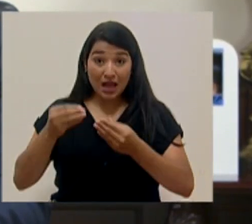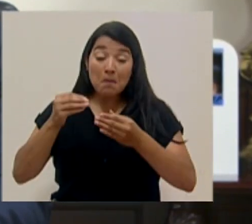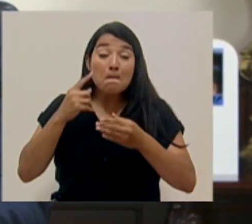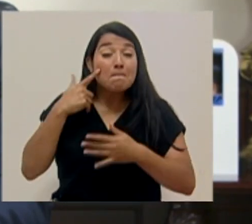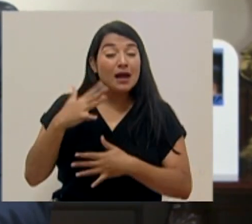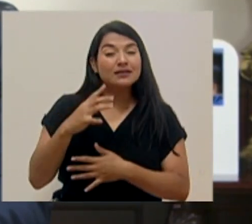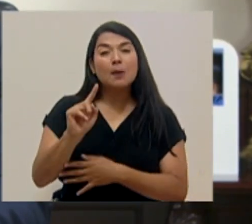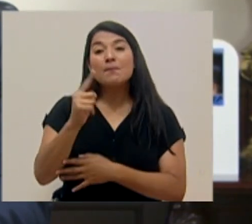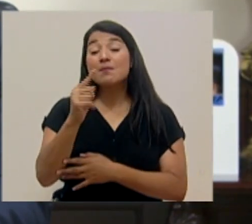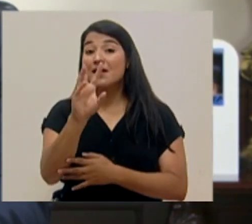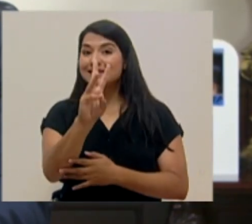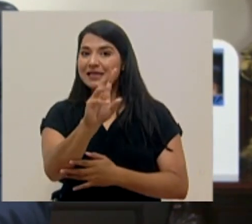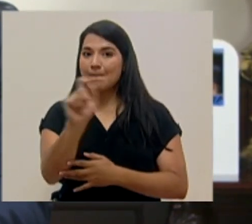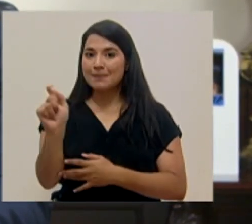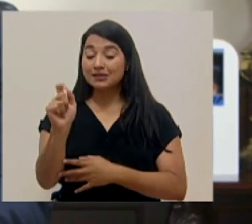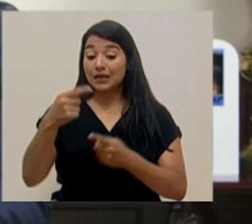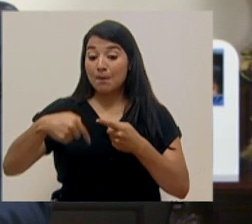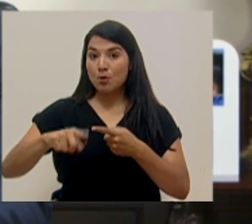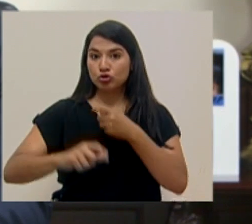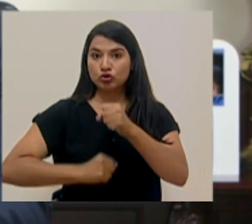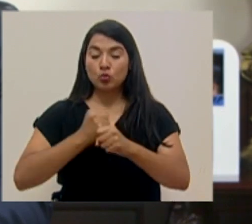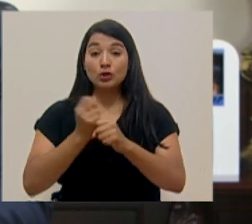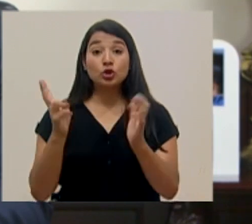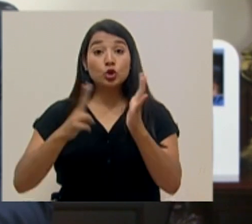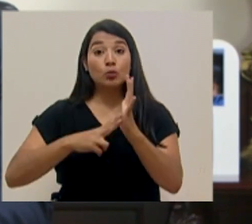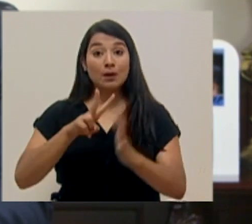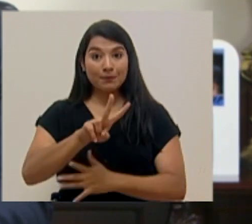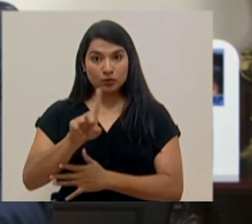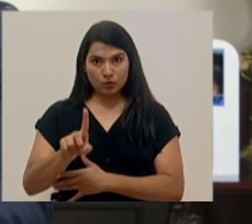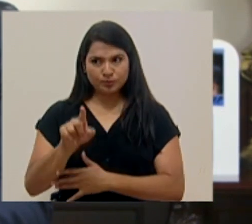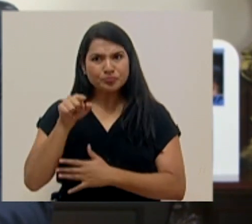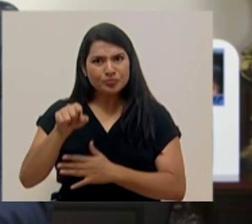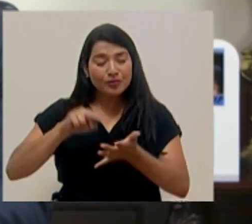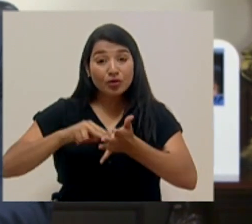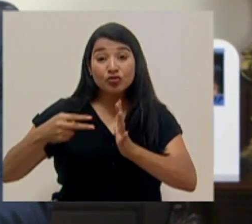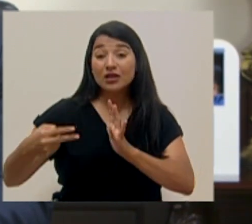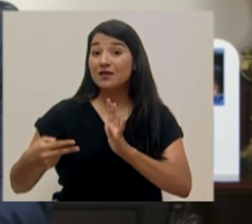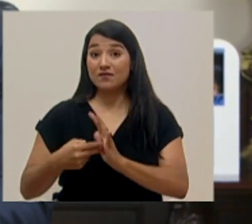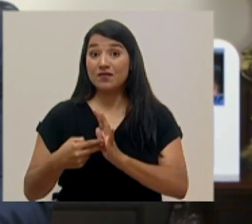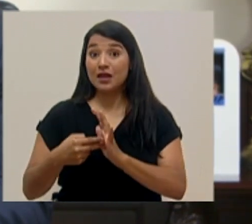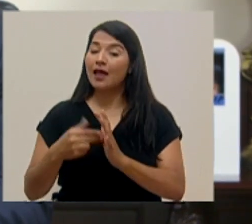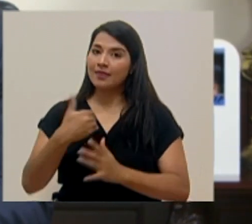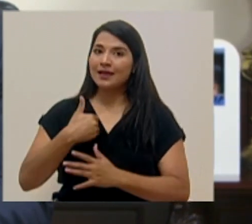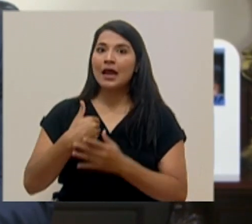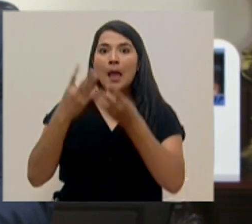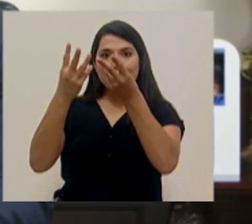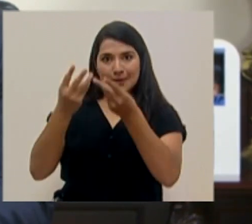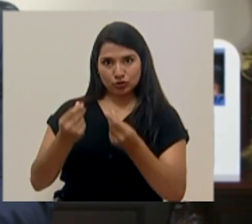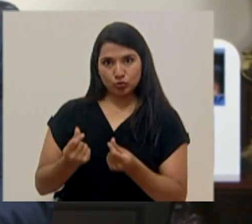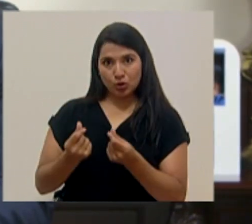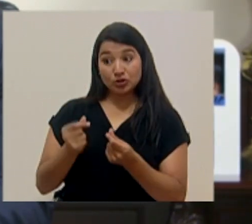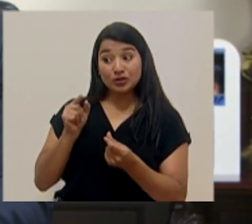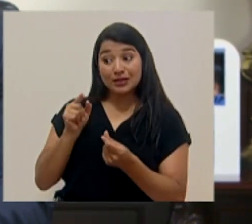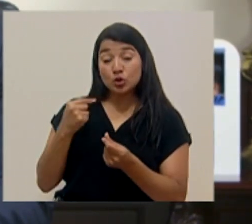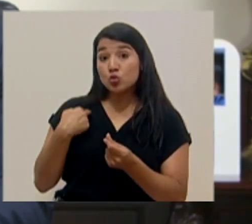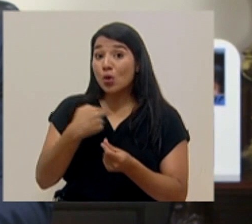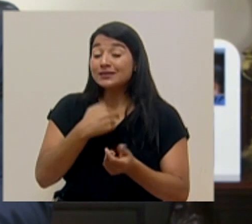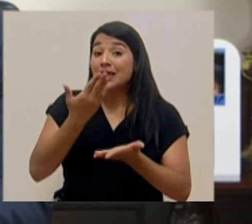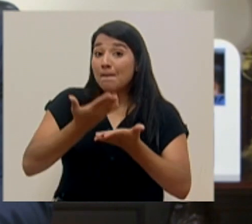primer semestre del año 2021. Eso incluye un primer presupuesto de recursos que